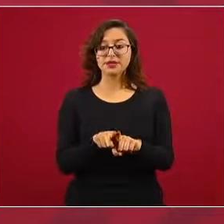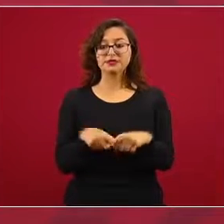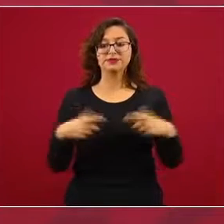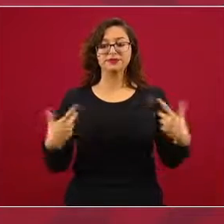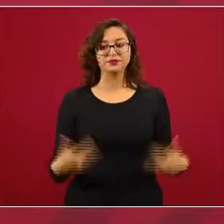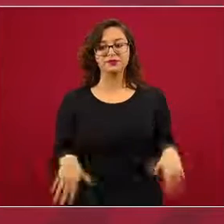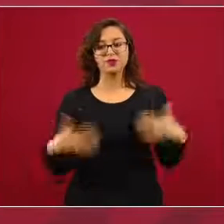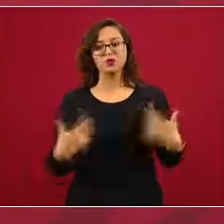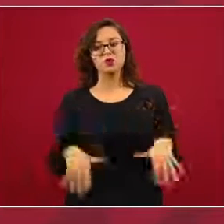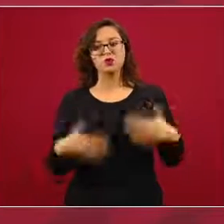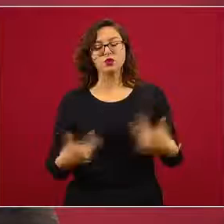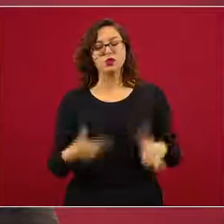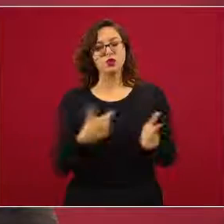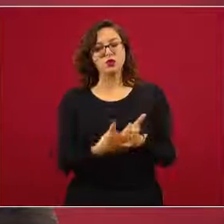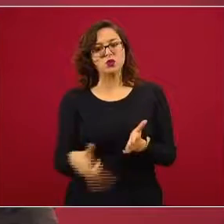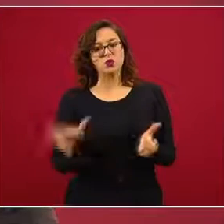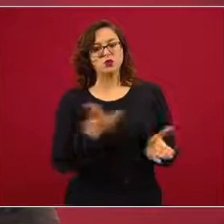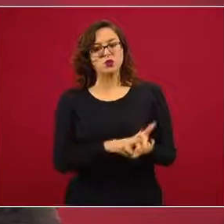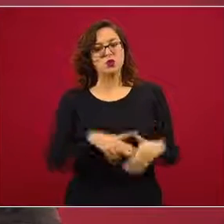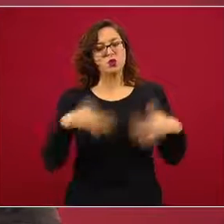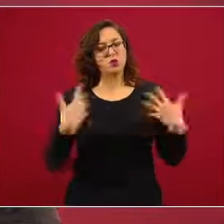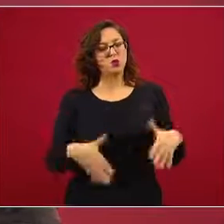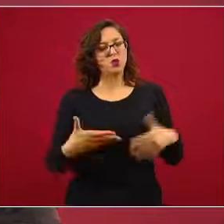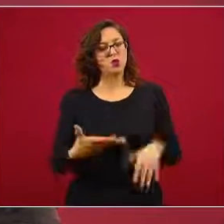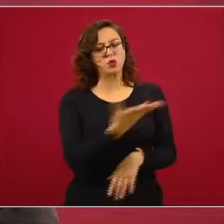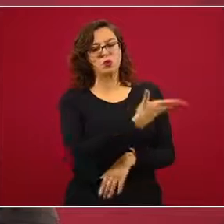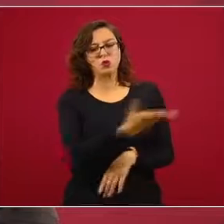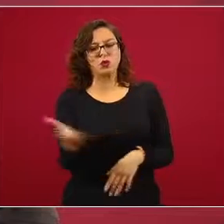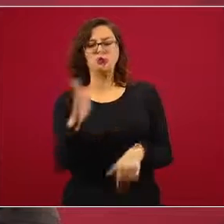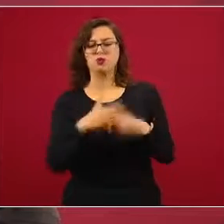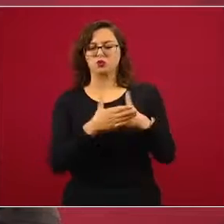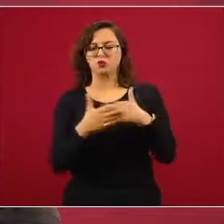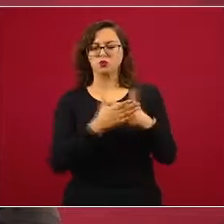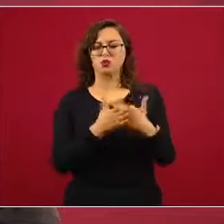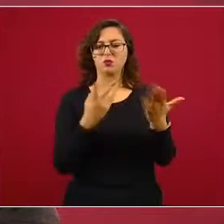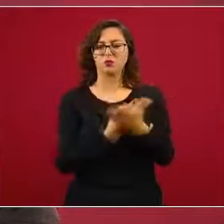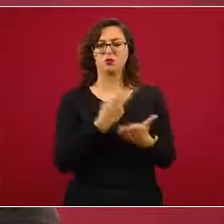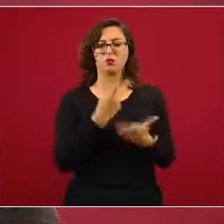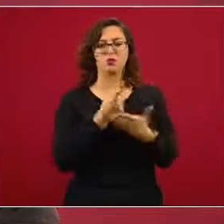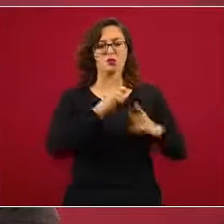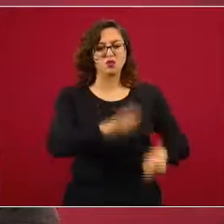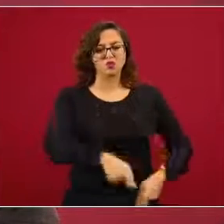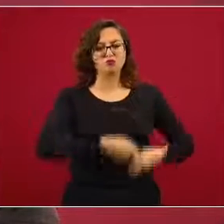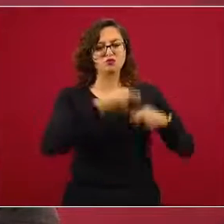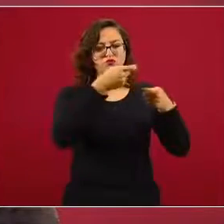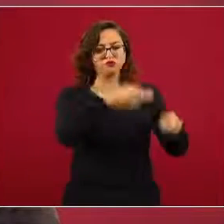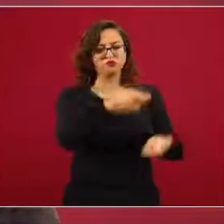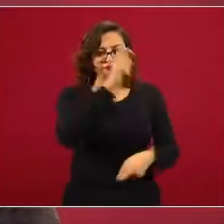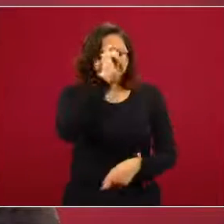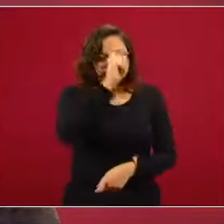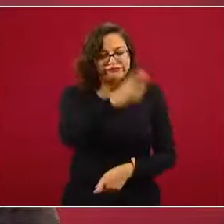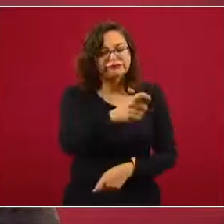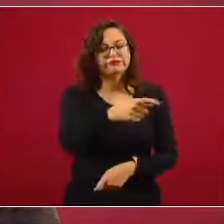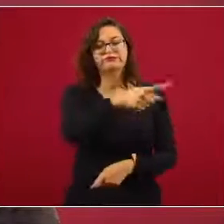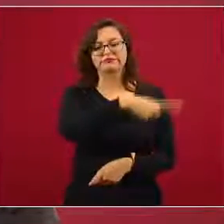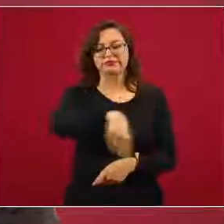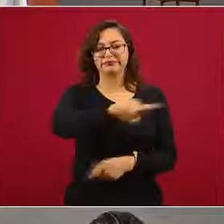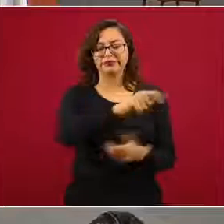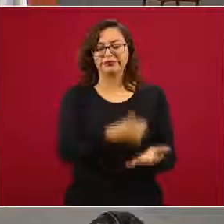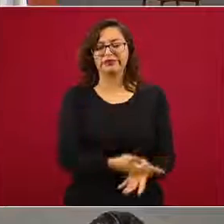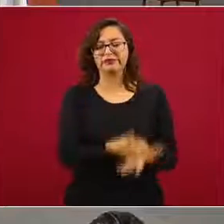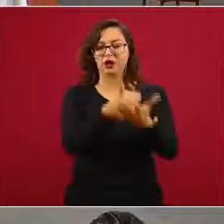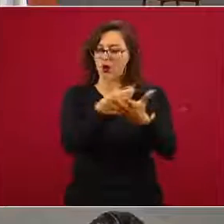héroes de la patria, próximamente condecorados, es como se puede resolver y cómo se ha